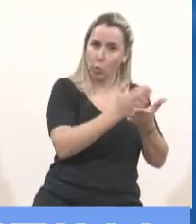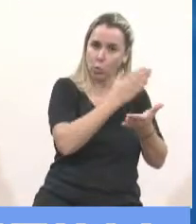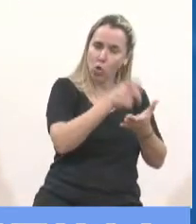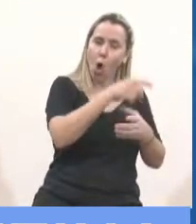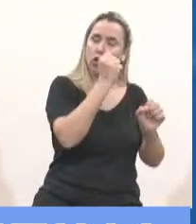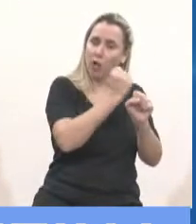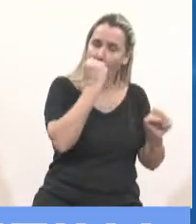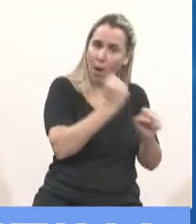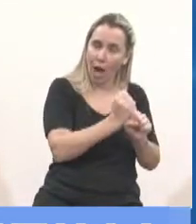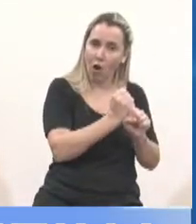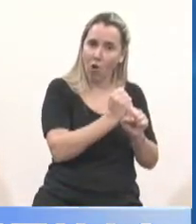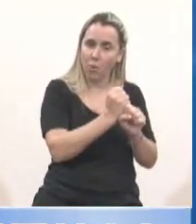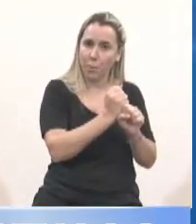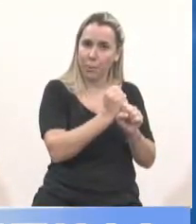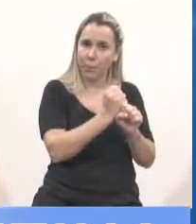Trabajo,